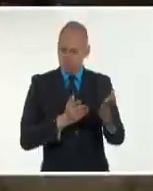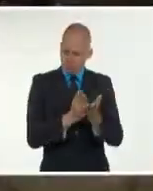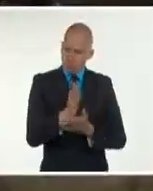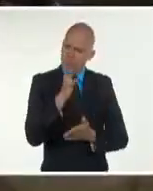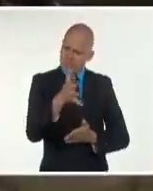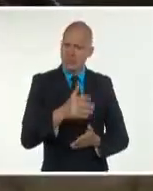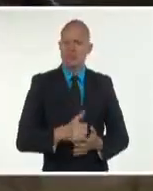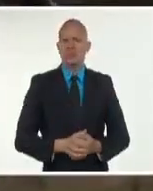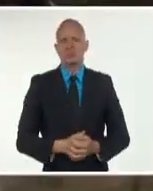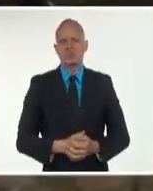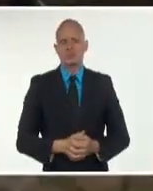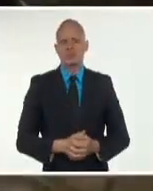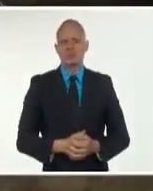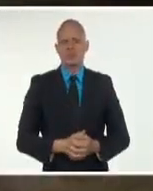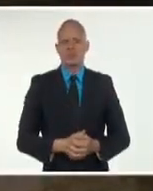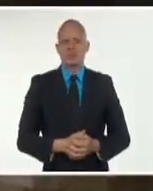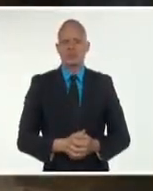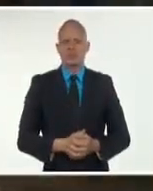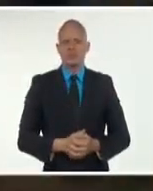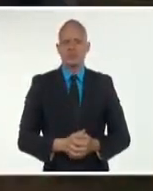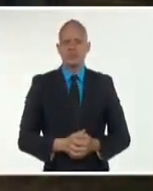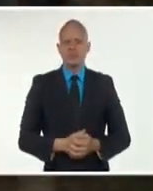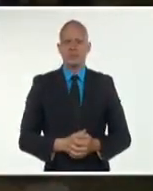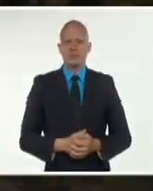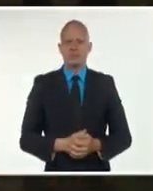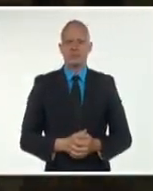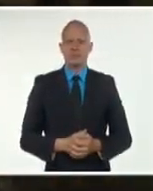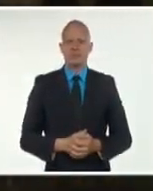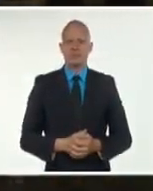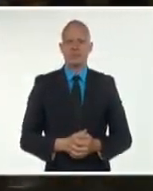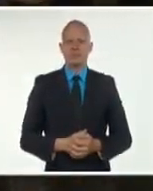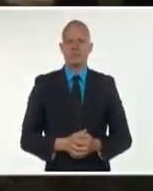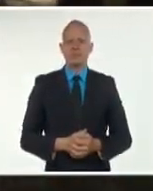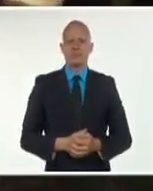Muchas gracias. Héctor Martínez, Sistema Informativo de la Televisión Cubana.